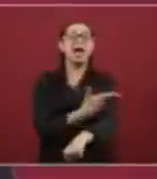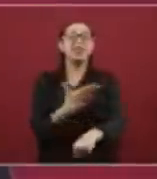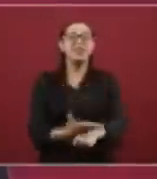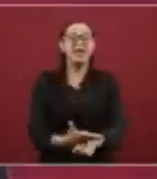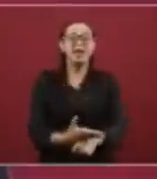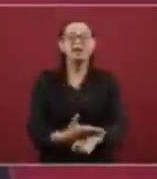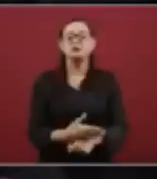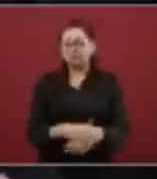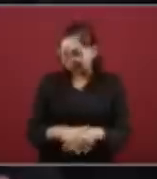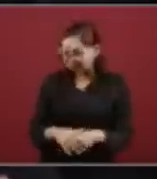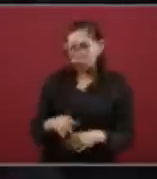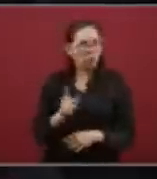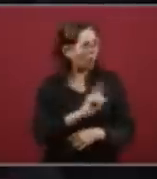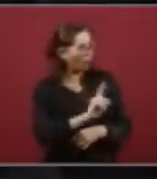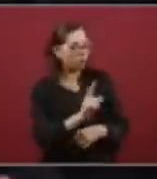¿Sí?